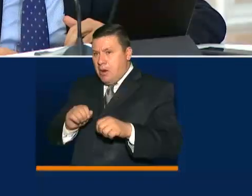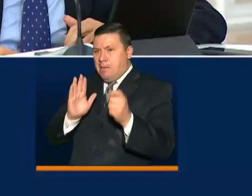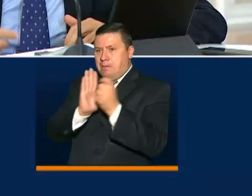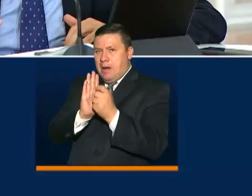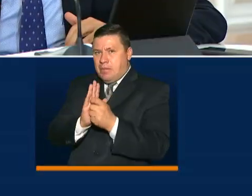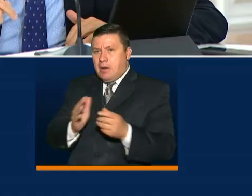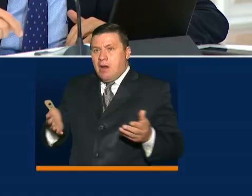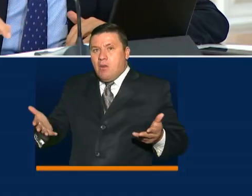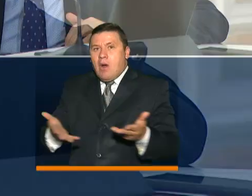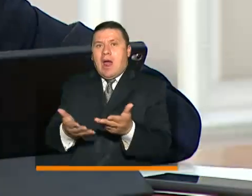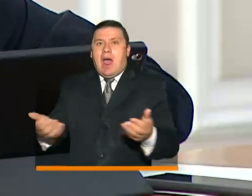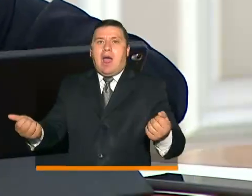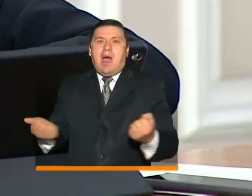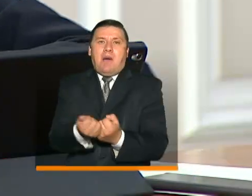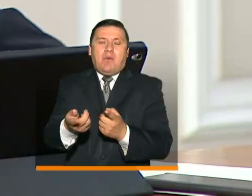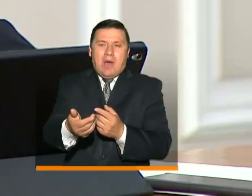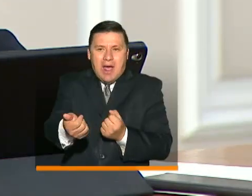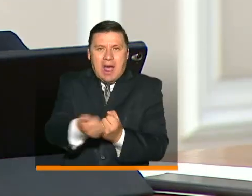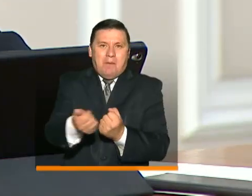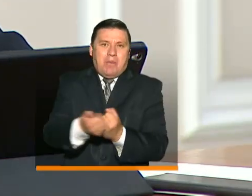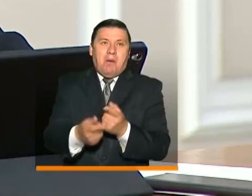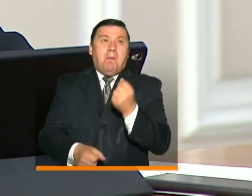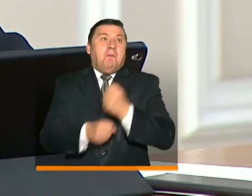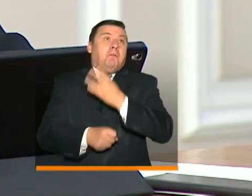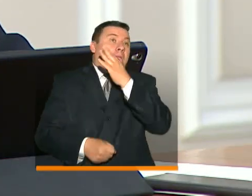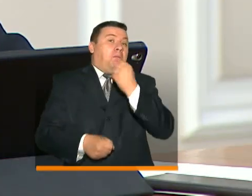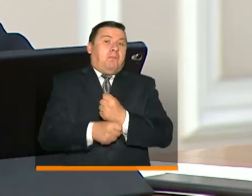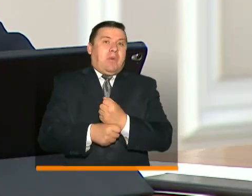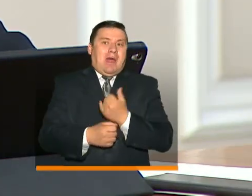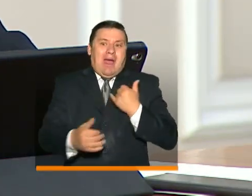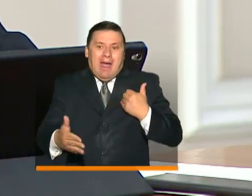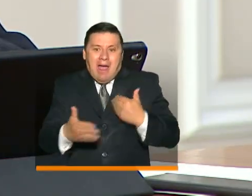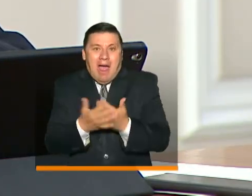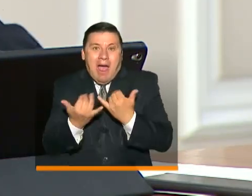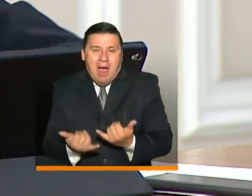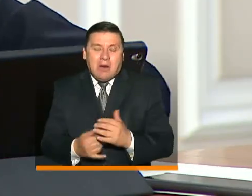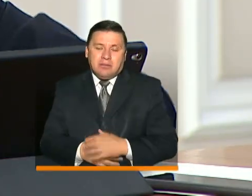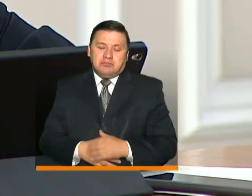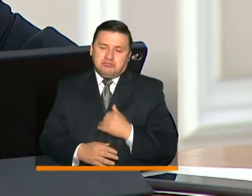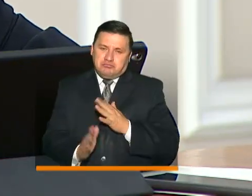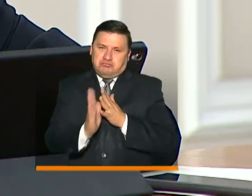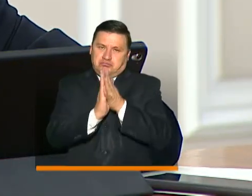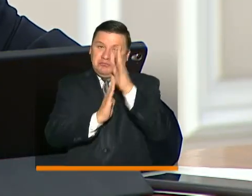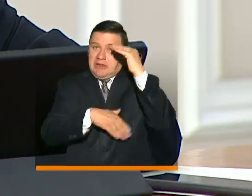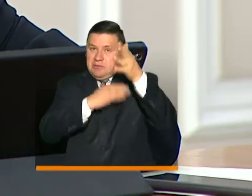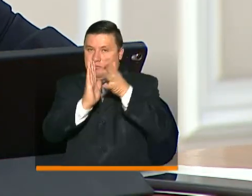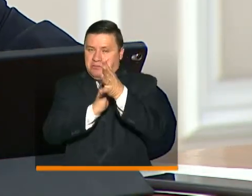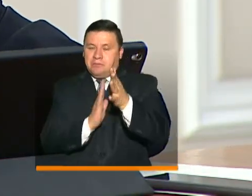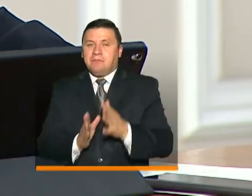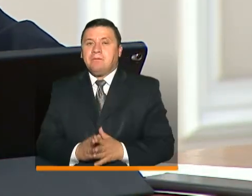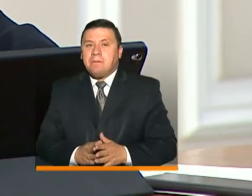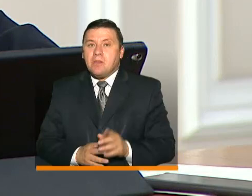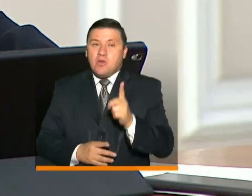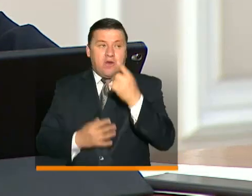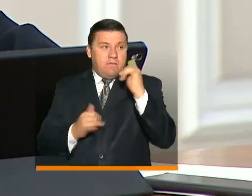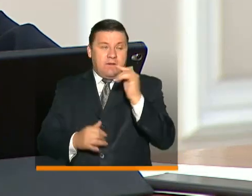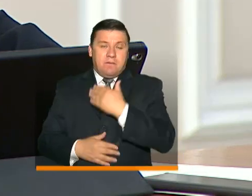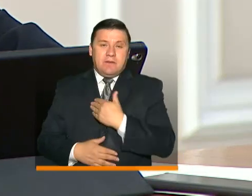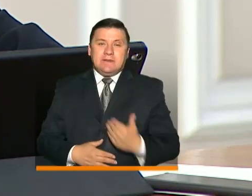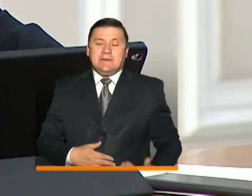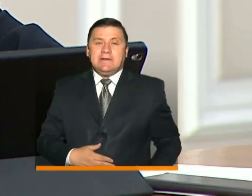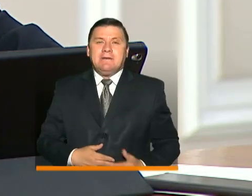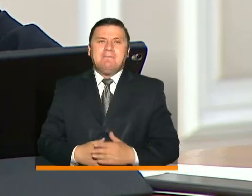presidente, para poder ayudar a las personas que quedaron sin empleo en esta época, pero lo anunciaremos posteriormente. Por último,